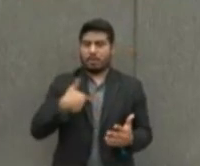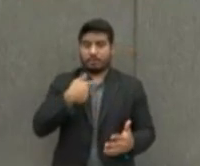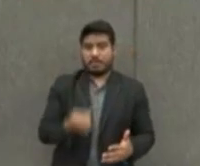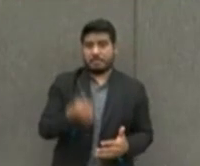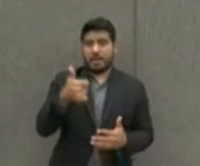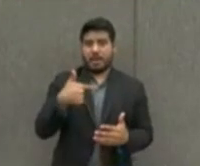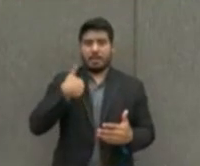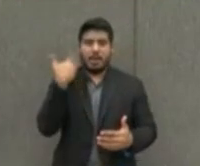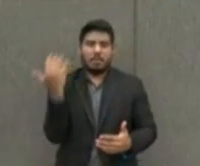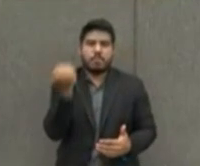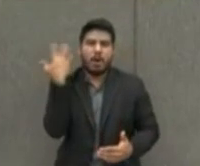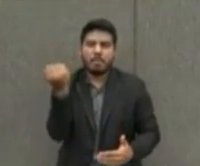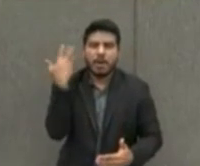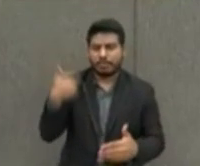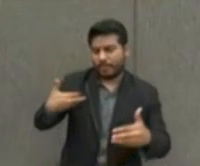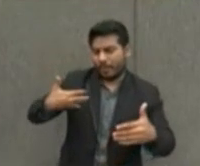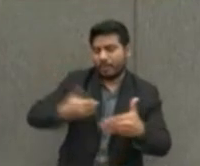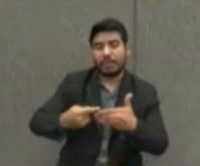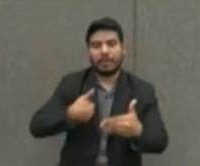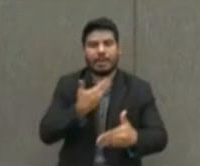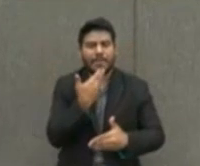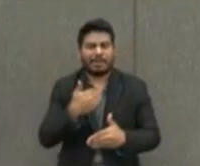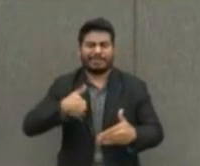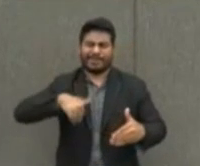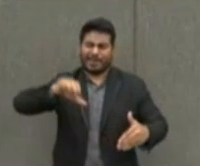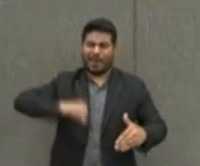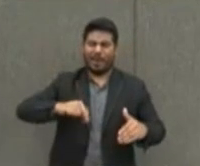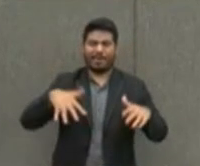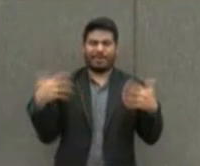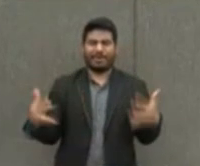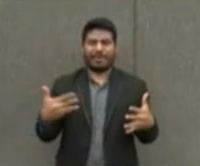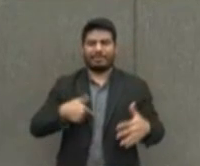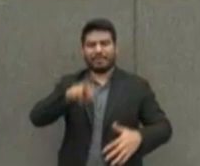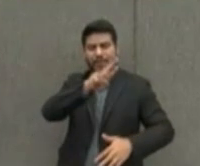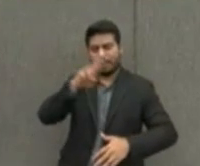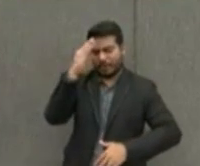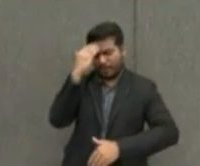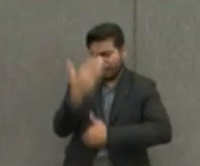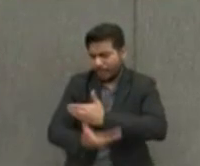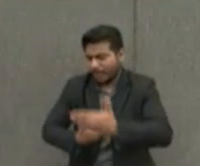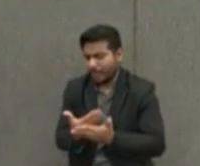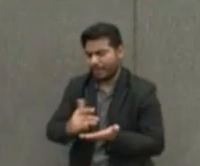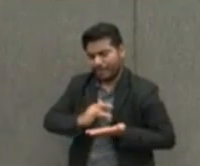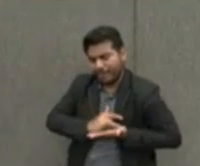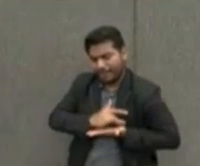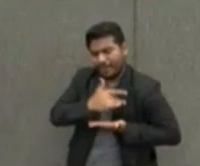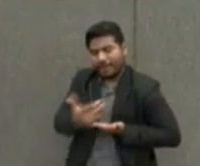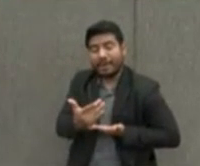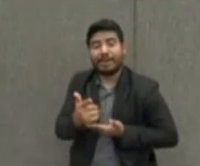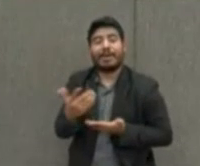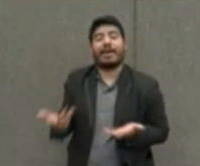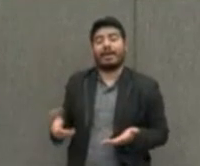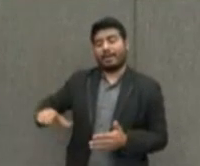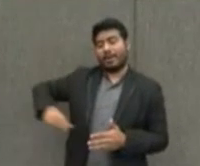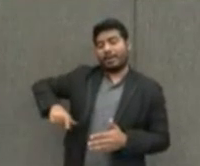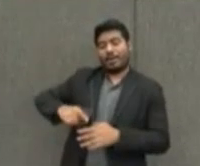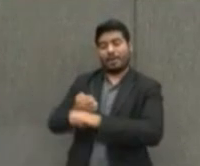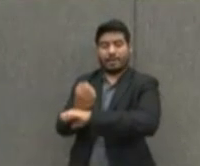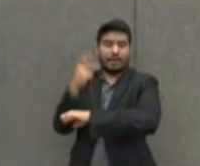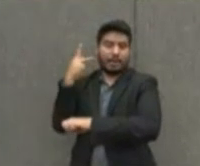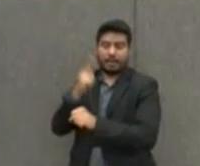mi gratitud y reconocimiento al gobernador del estado de puebla